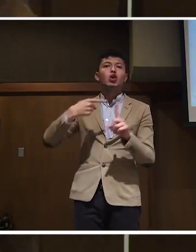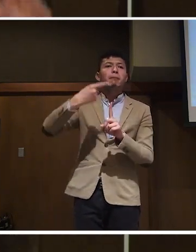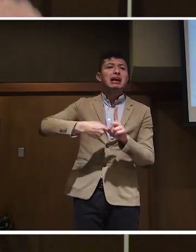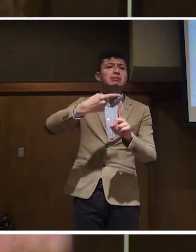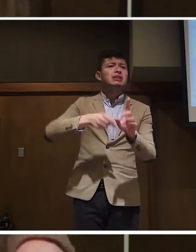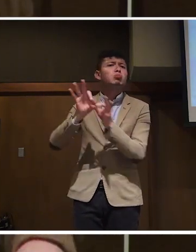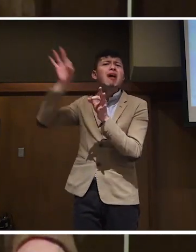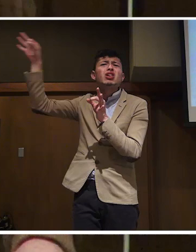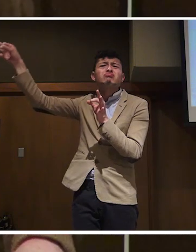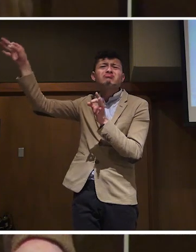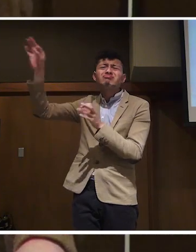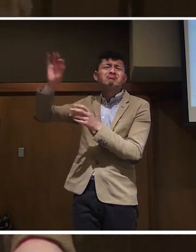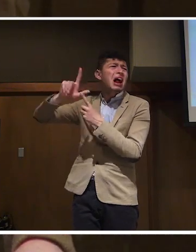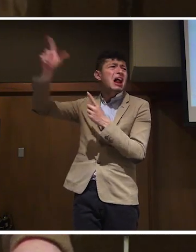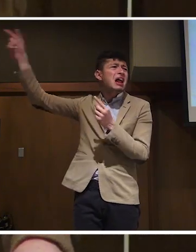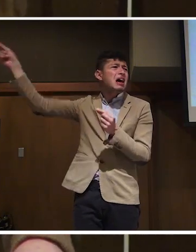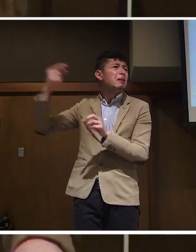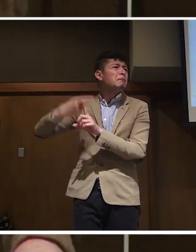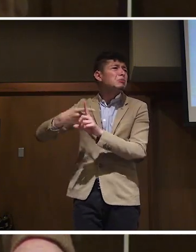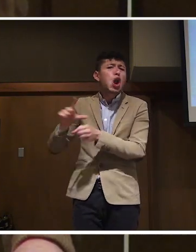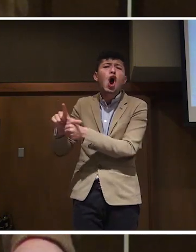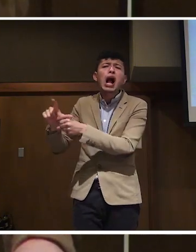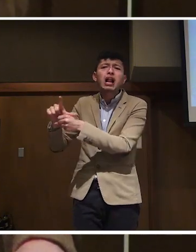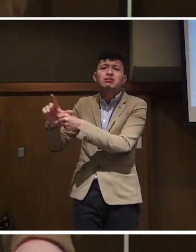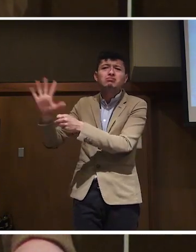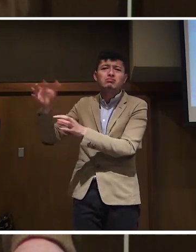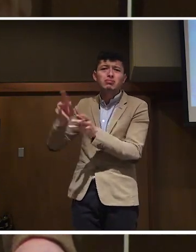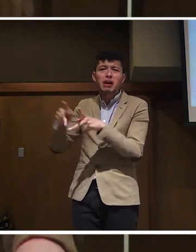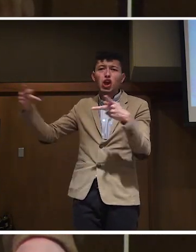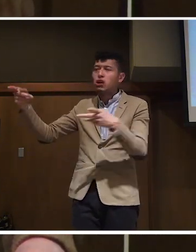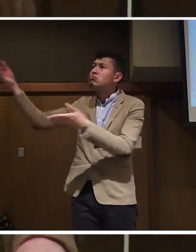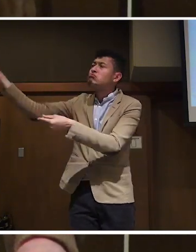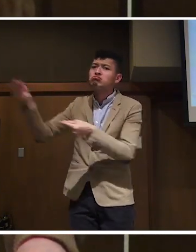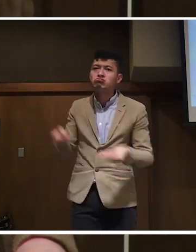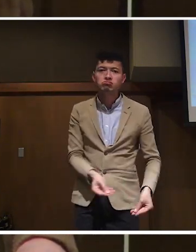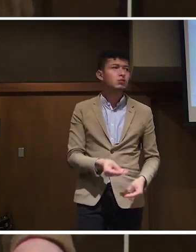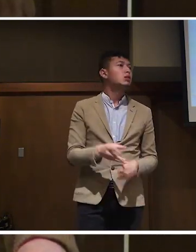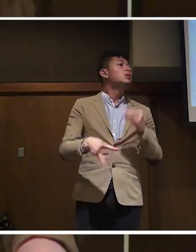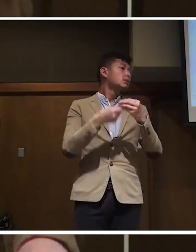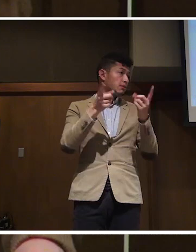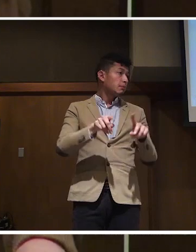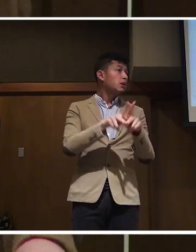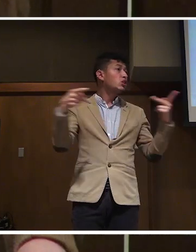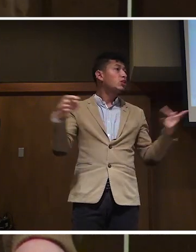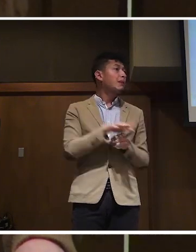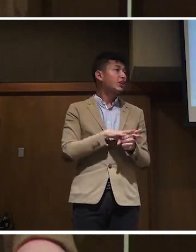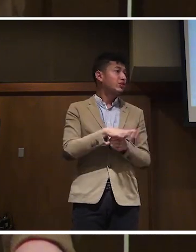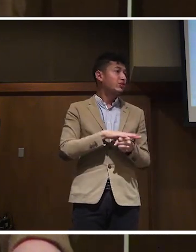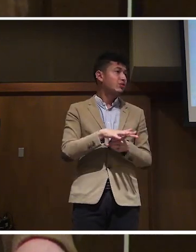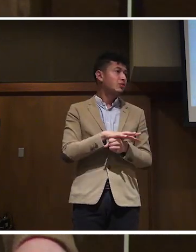del pueblito. Hay mucho periódico local, esa es una cosa que hay, y hay mucho periódico de barrio. No hay mucho periódico de